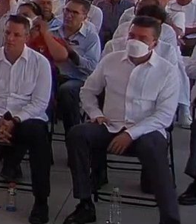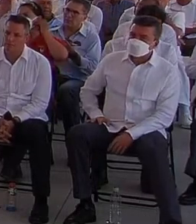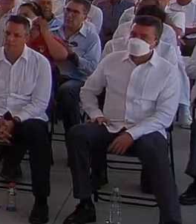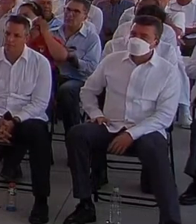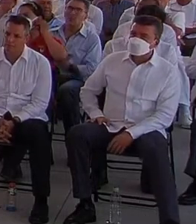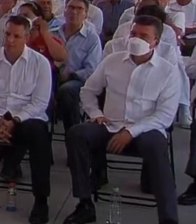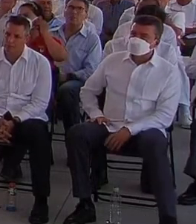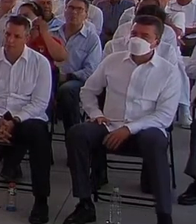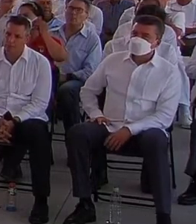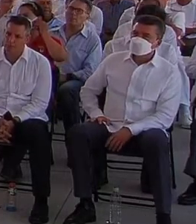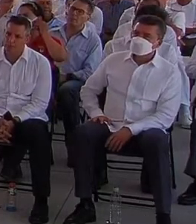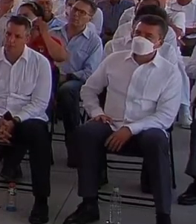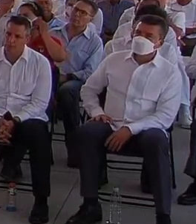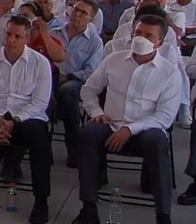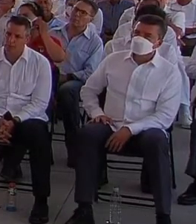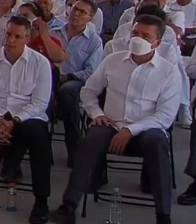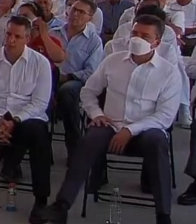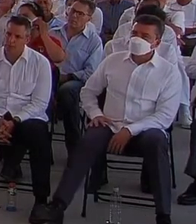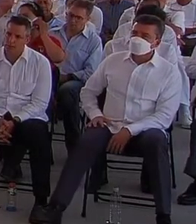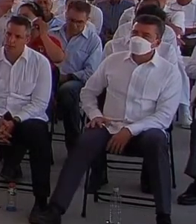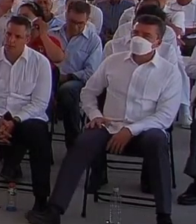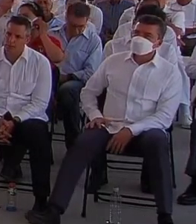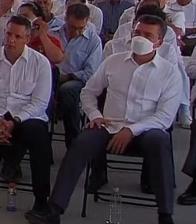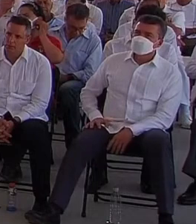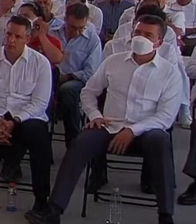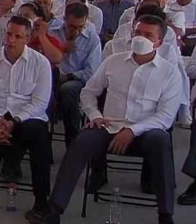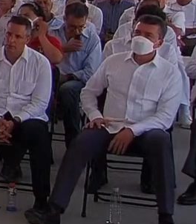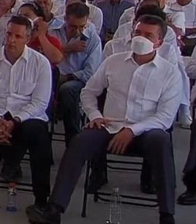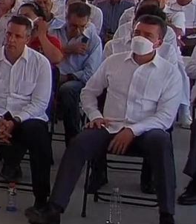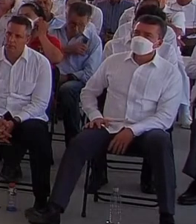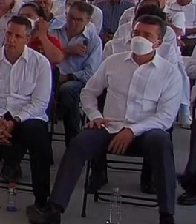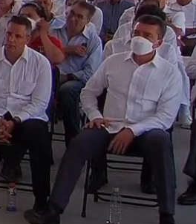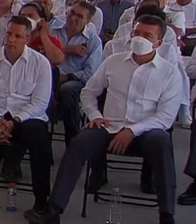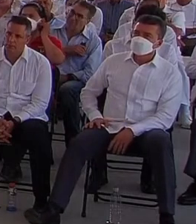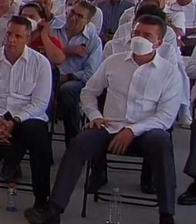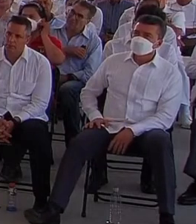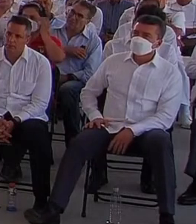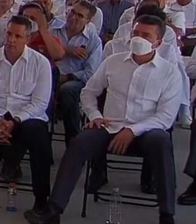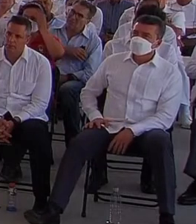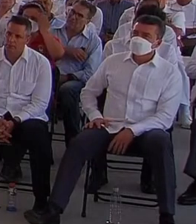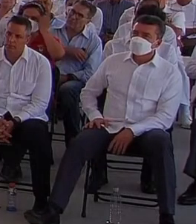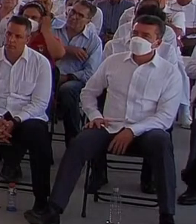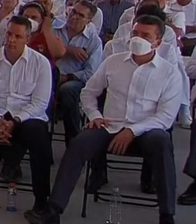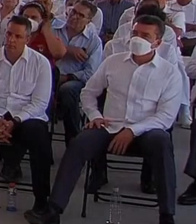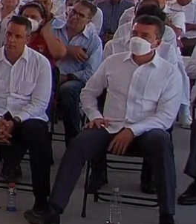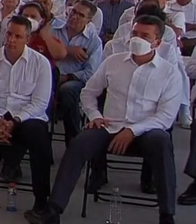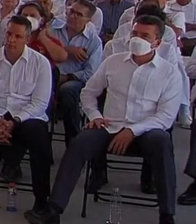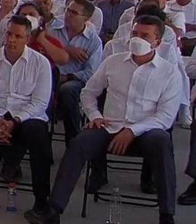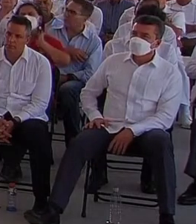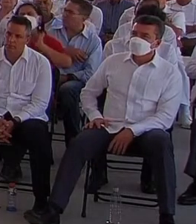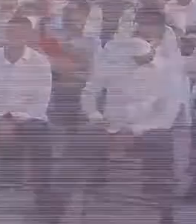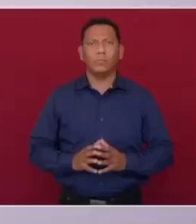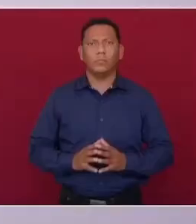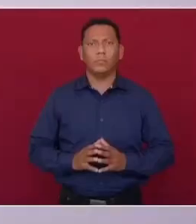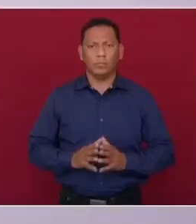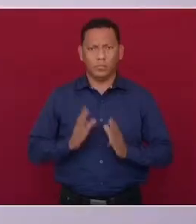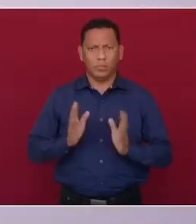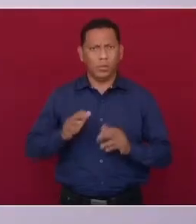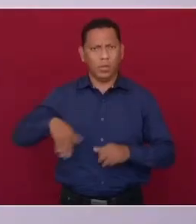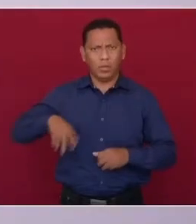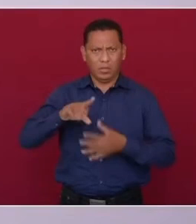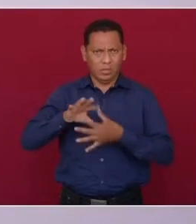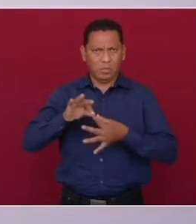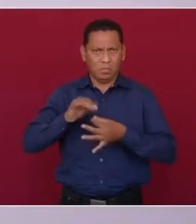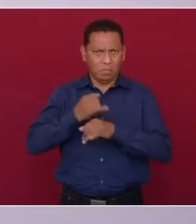Y ya aquí se informó, se compró esa refinería